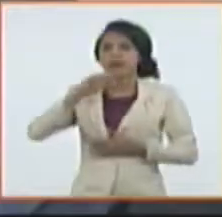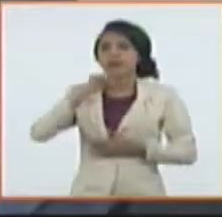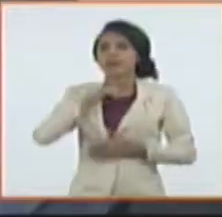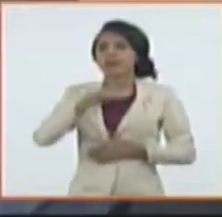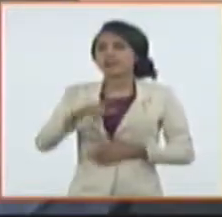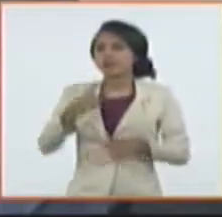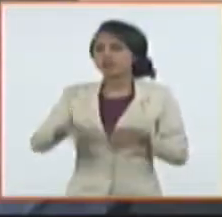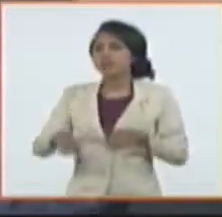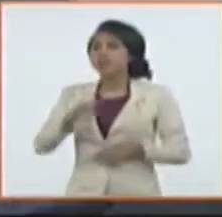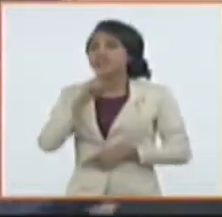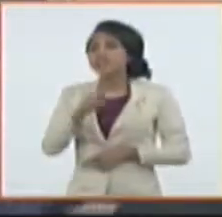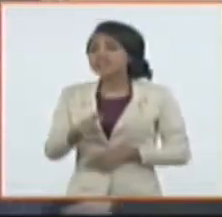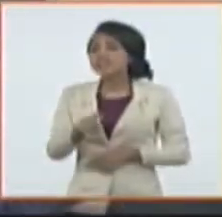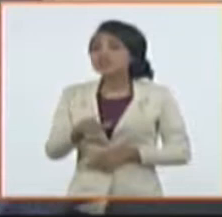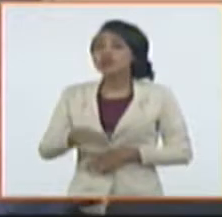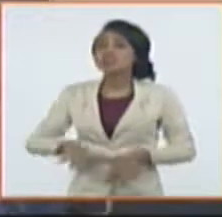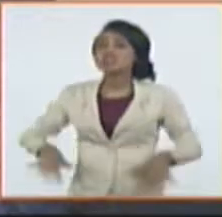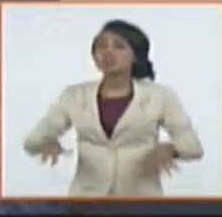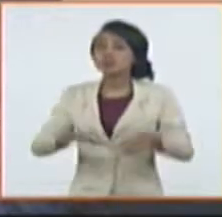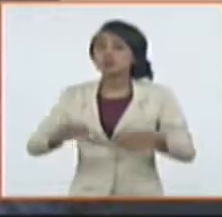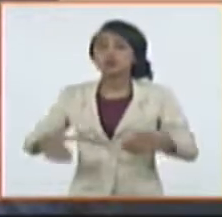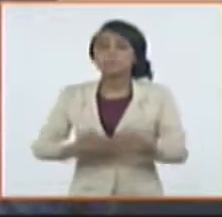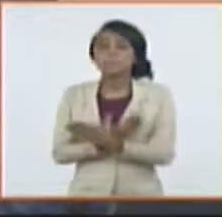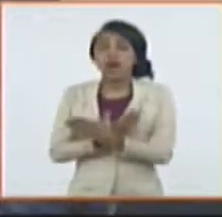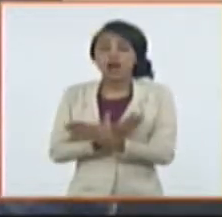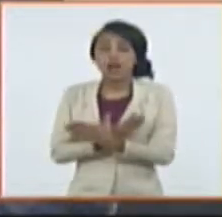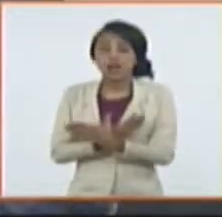situación que se creó cuando el tema de la Embajada de Perú.